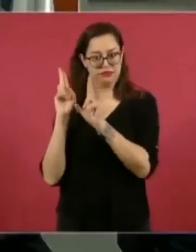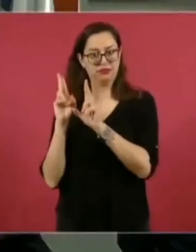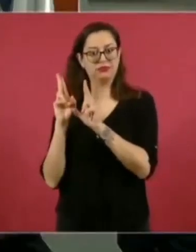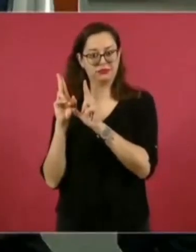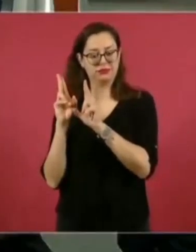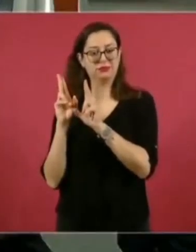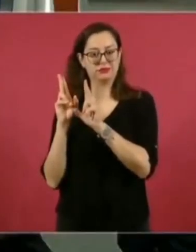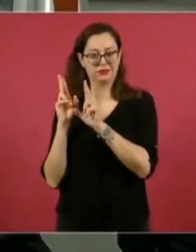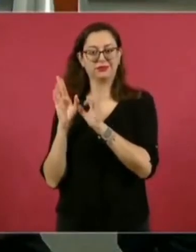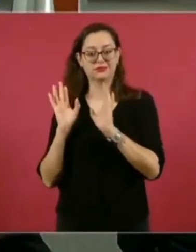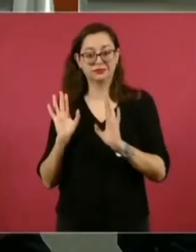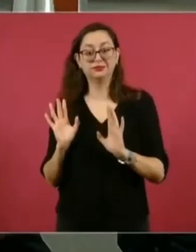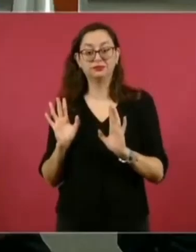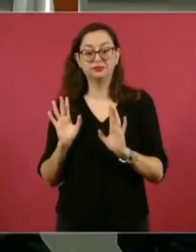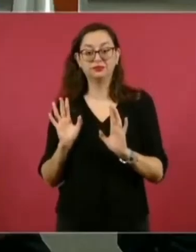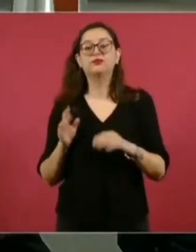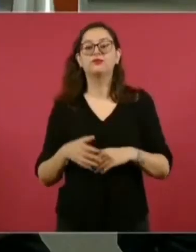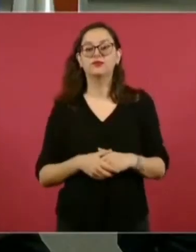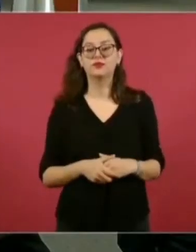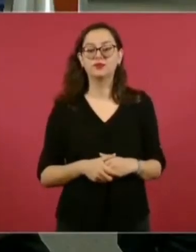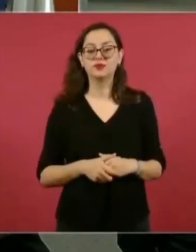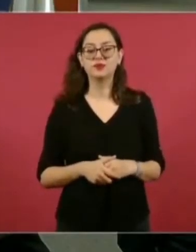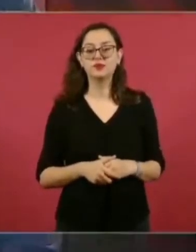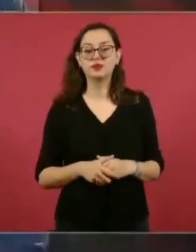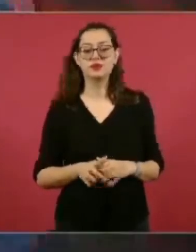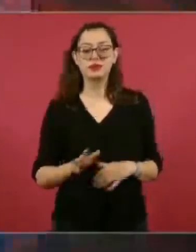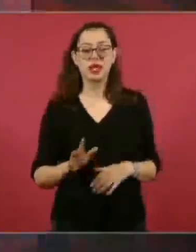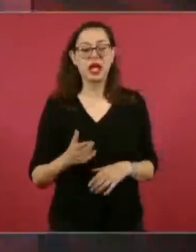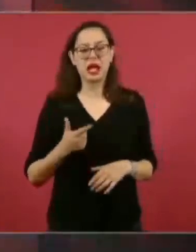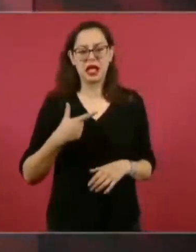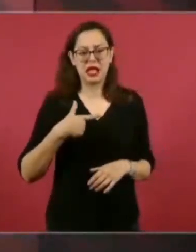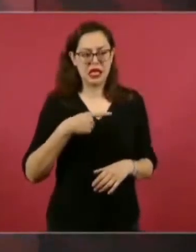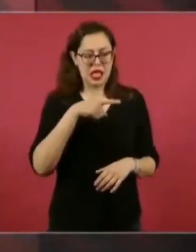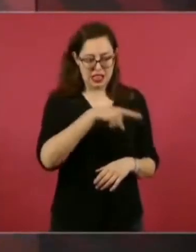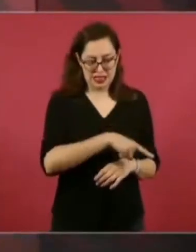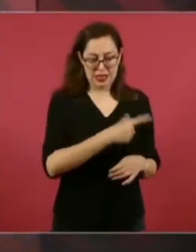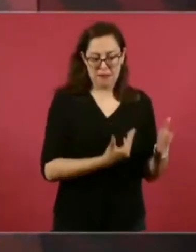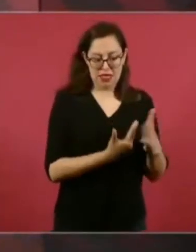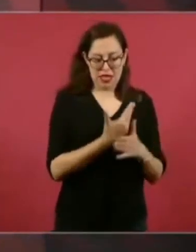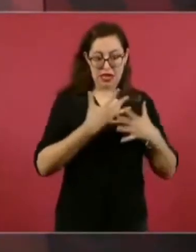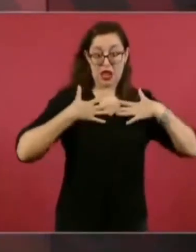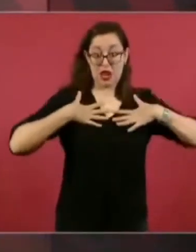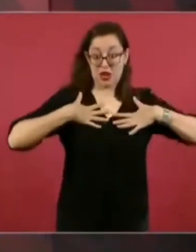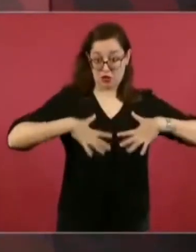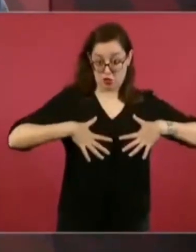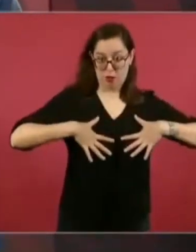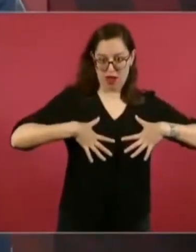Claro, aparece con el mismo, en la noche, con el mismo traje.